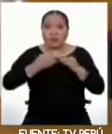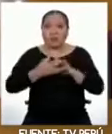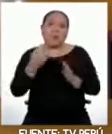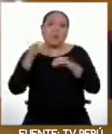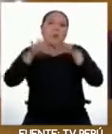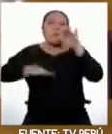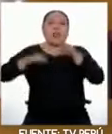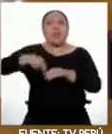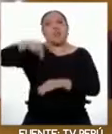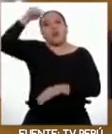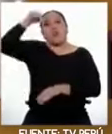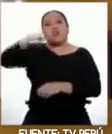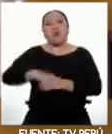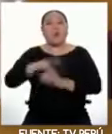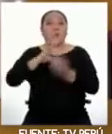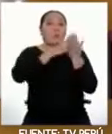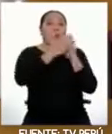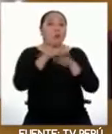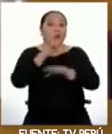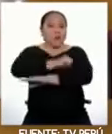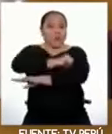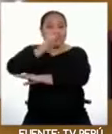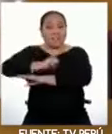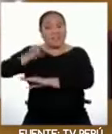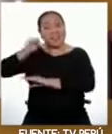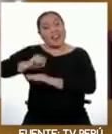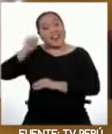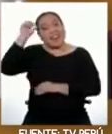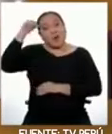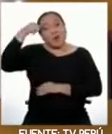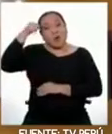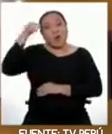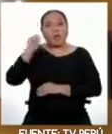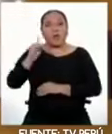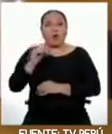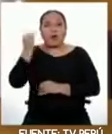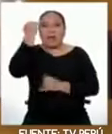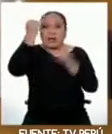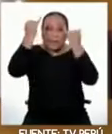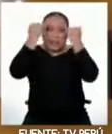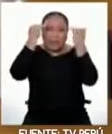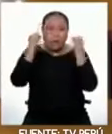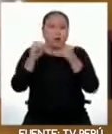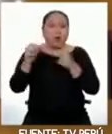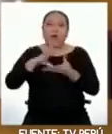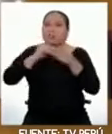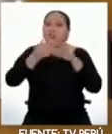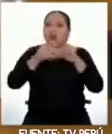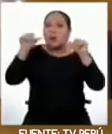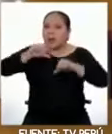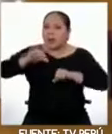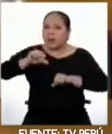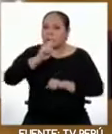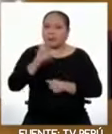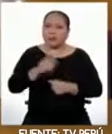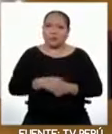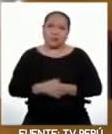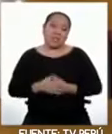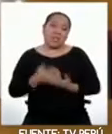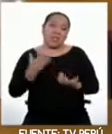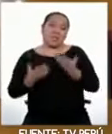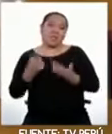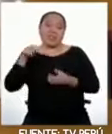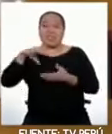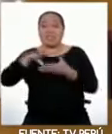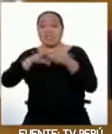del norte o un pueblo de la sierra? Recuerda siempre que no existen las malas historias. Lo que podría pasar es que